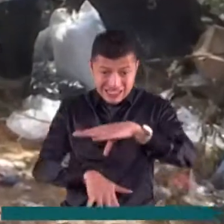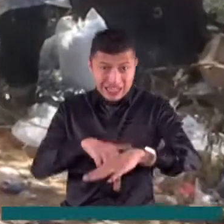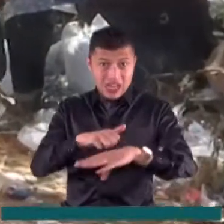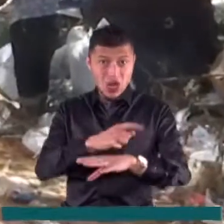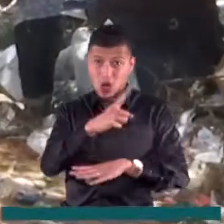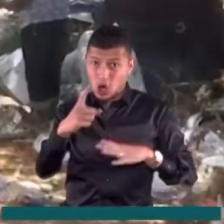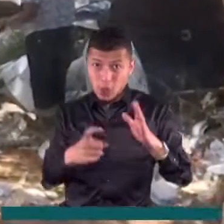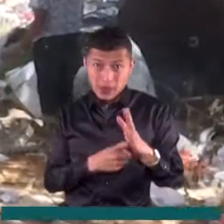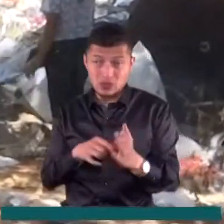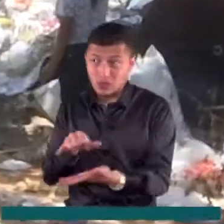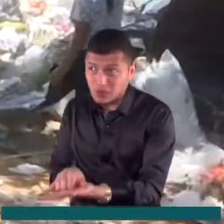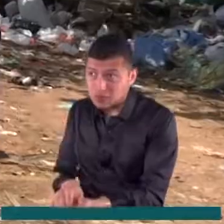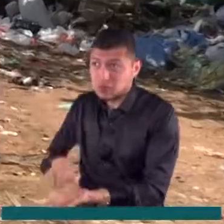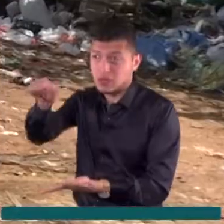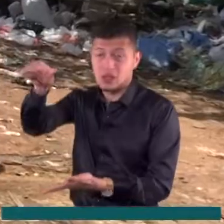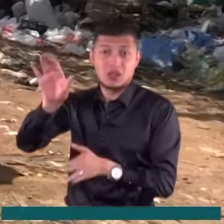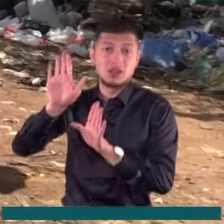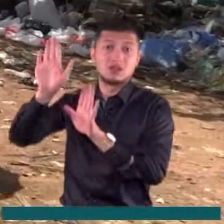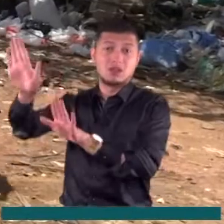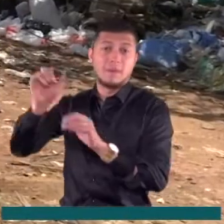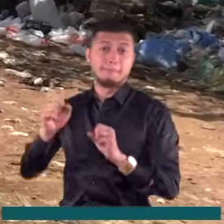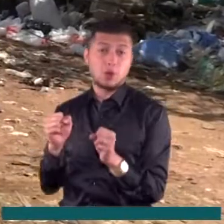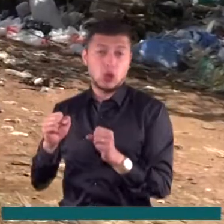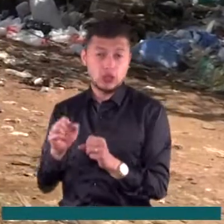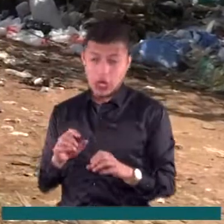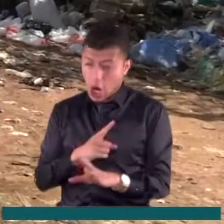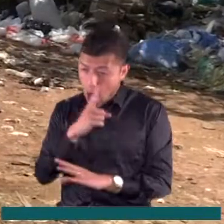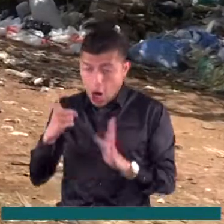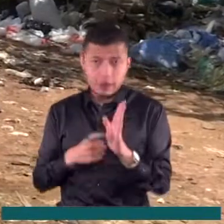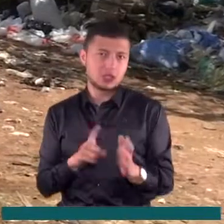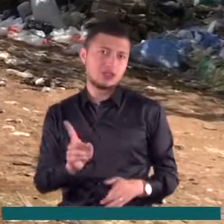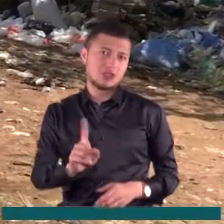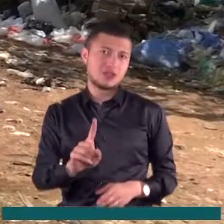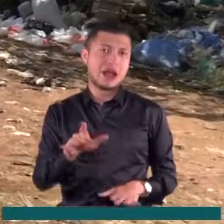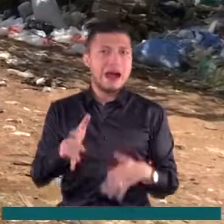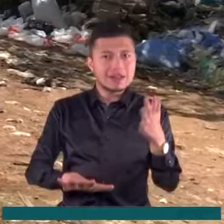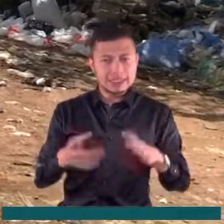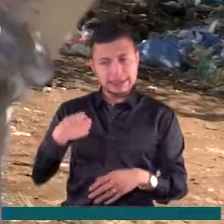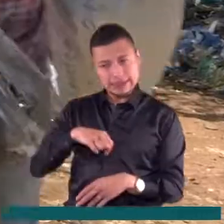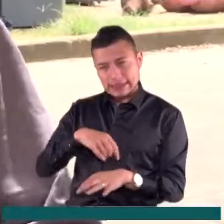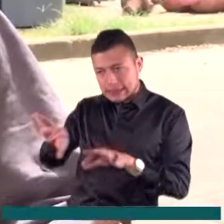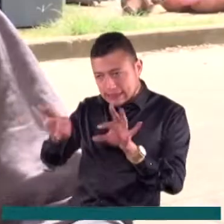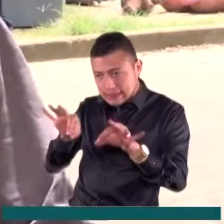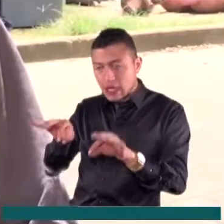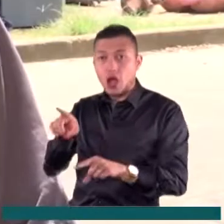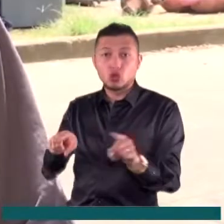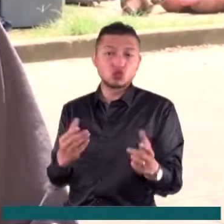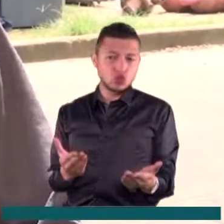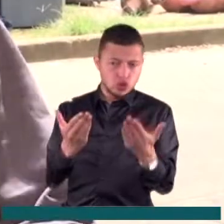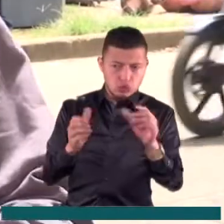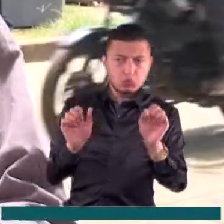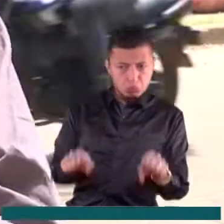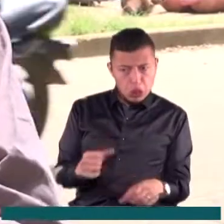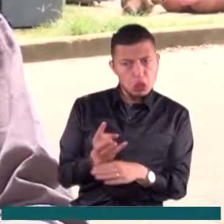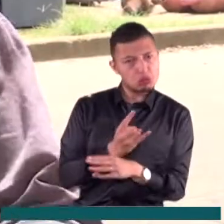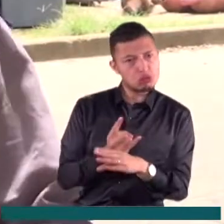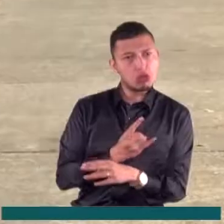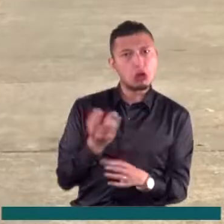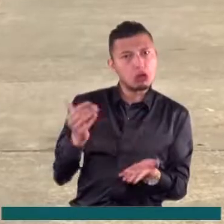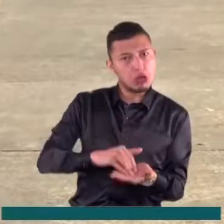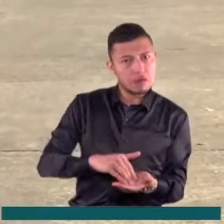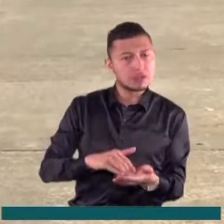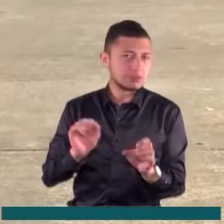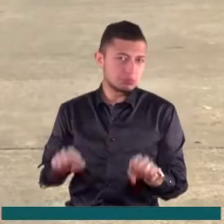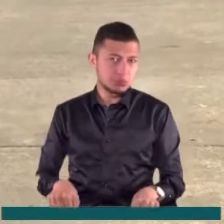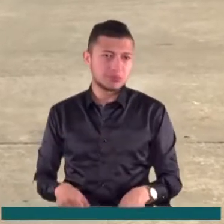lo que se recicla aquí va a parar a Bogotá muchas veces nosotros buscamos cosas que sirven que se le puede dar otra vida